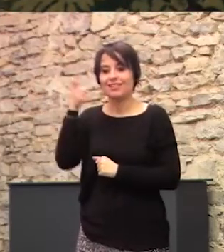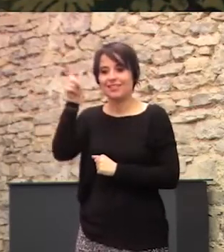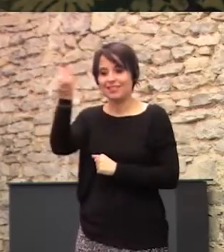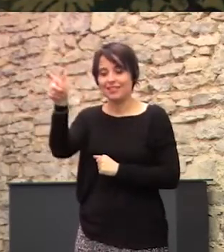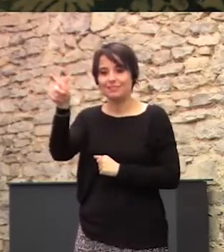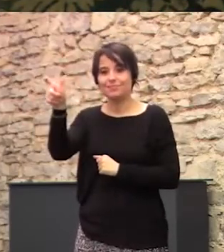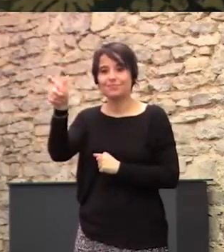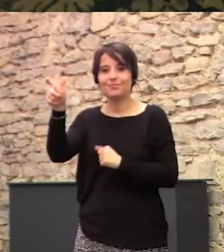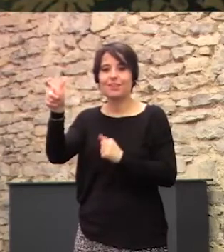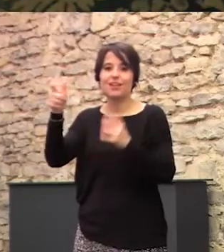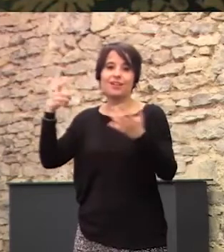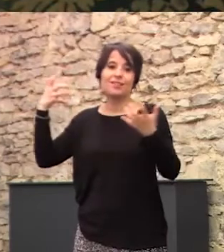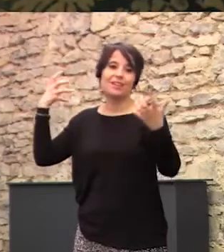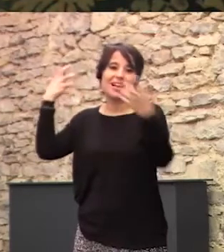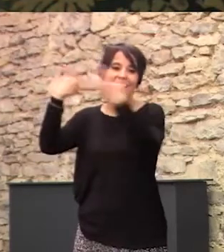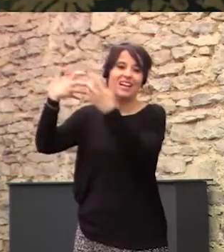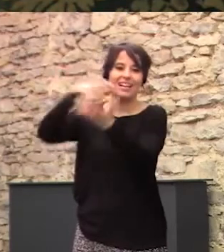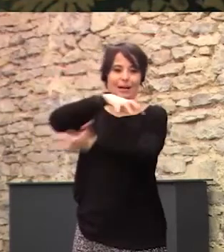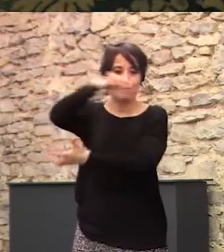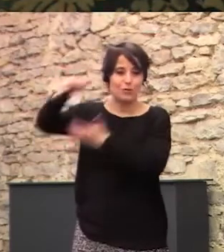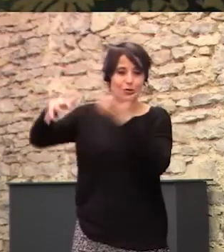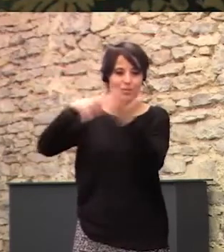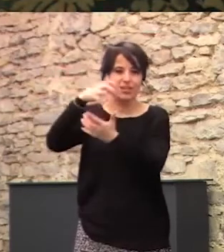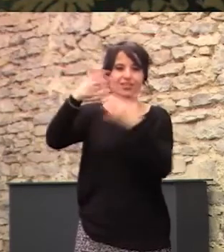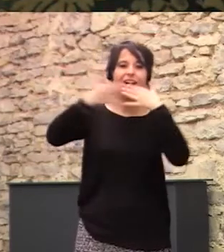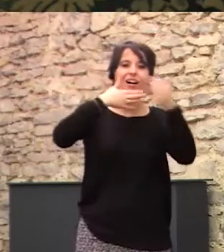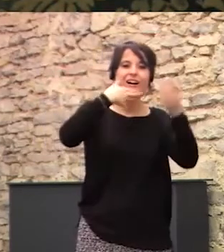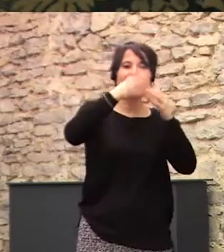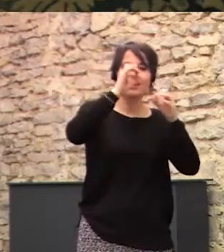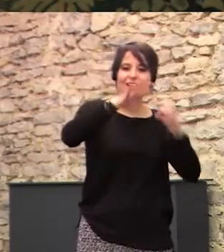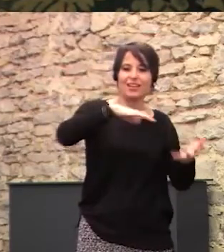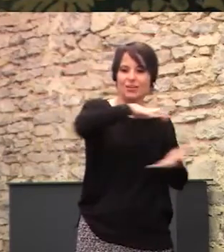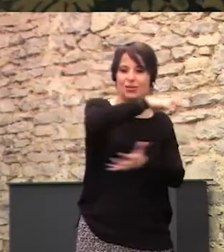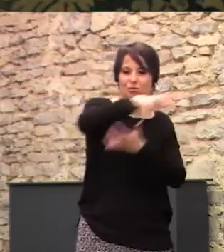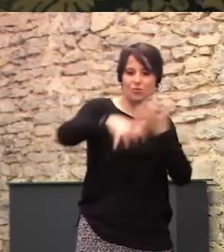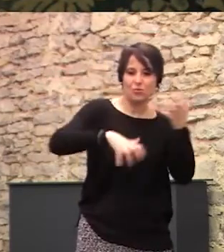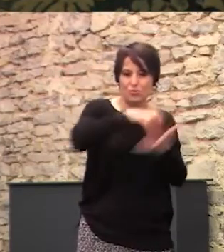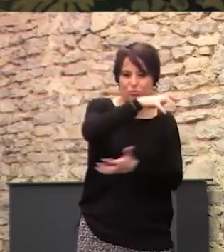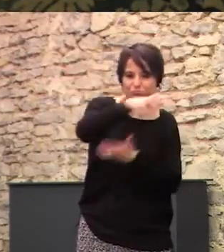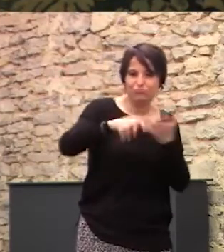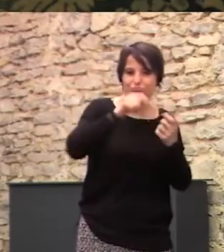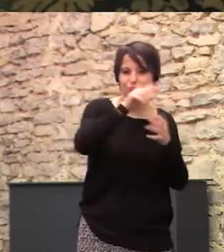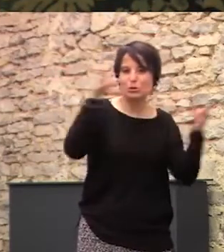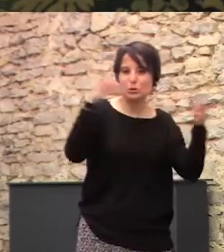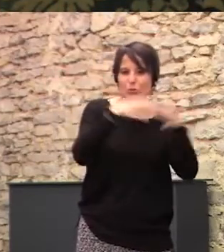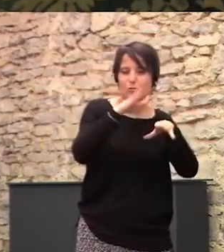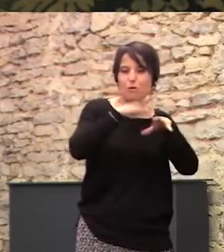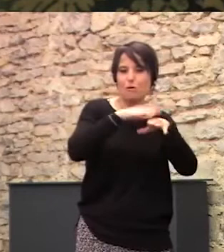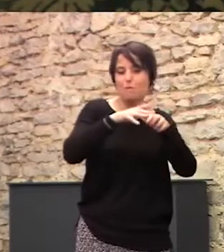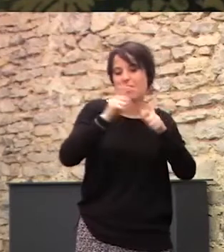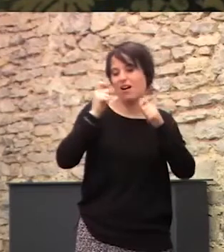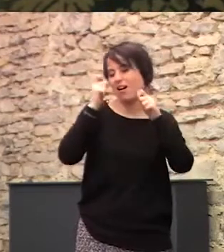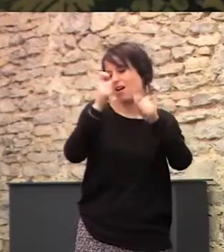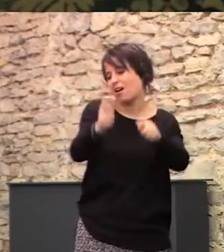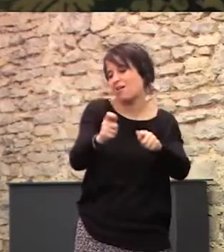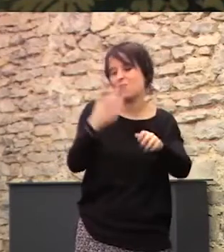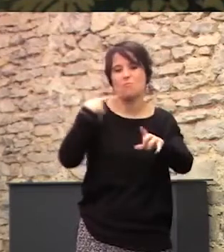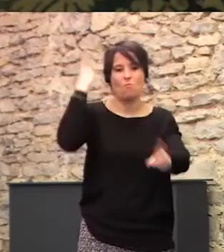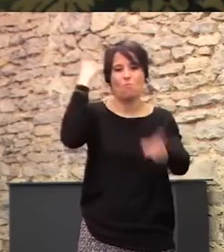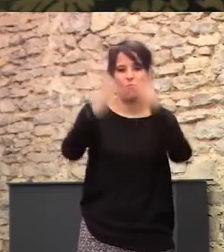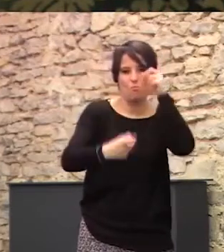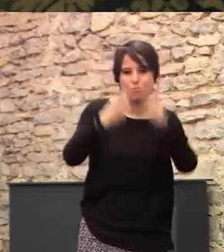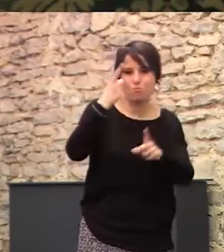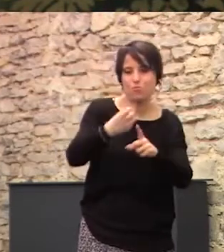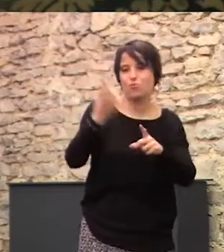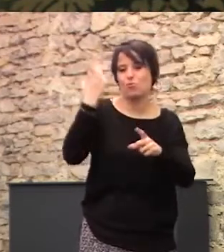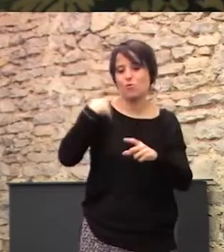esta guerra violenta que están llevando grupos fundamentalistas para establecer un califato, para establecer